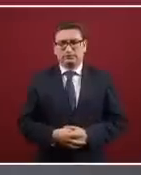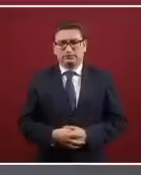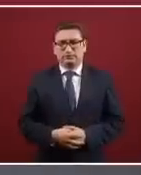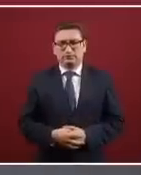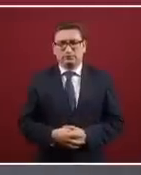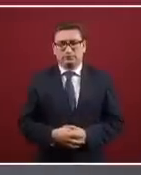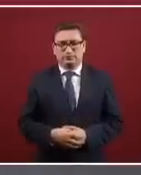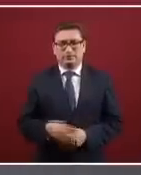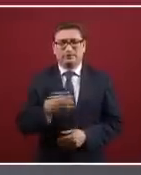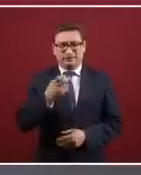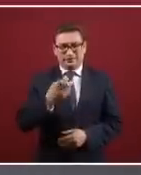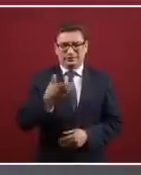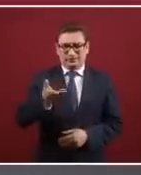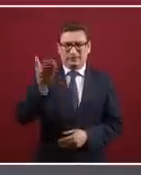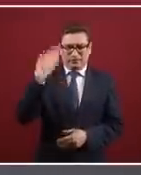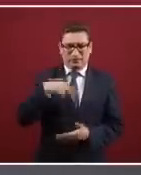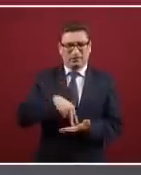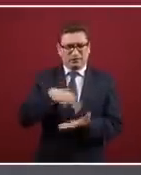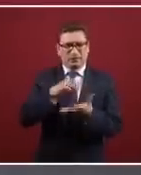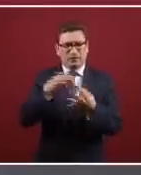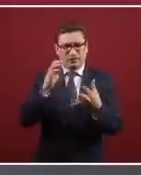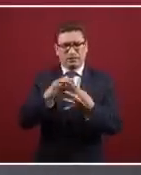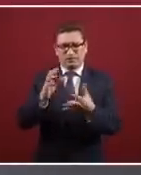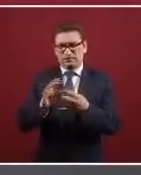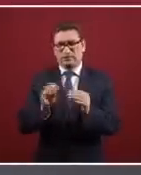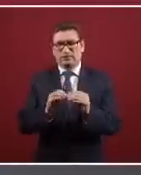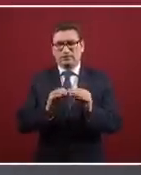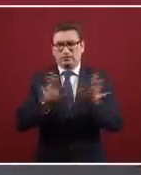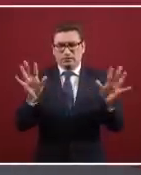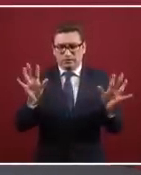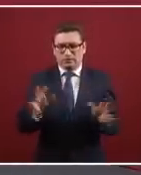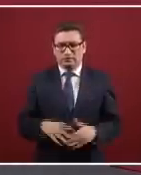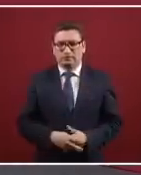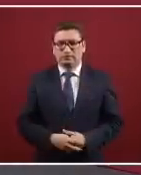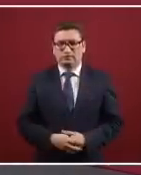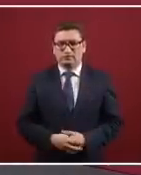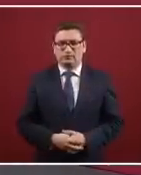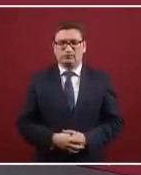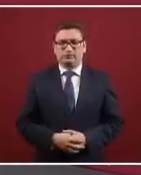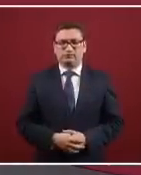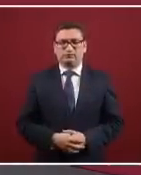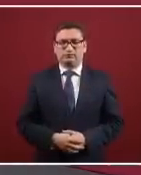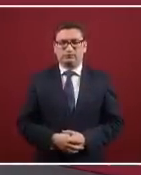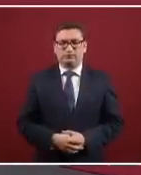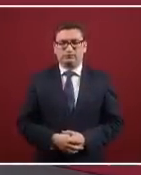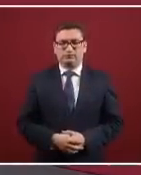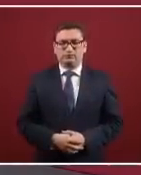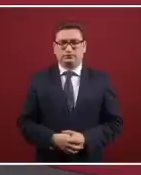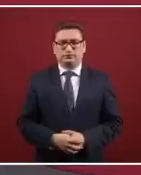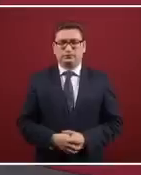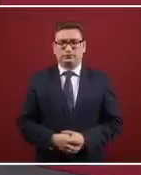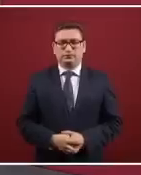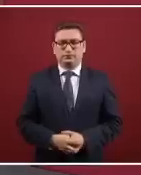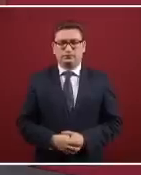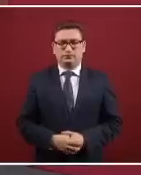Creo que eso ya se los explicó. Claro que hay